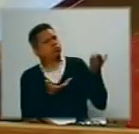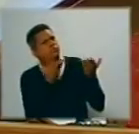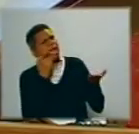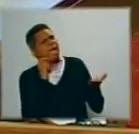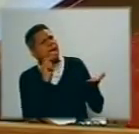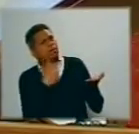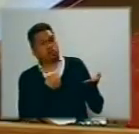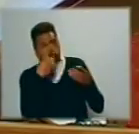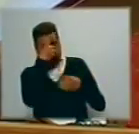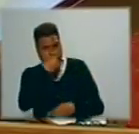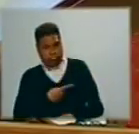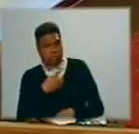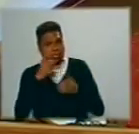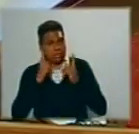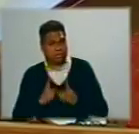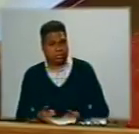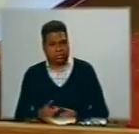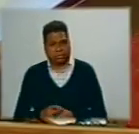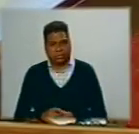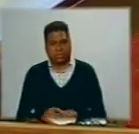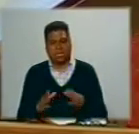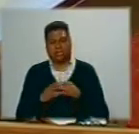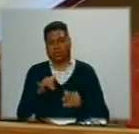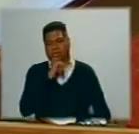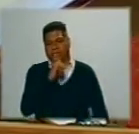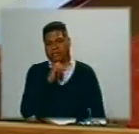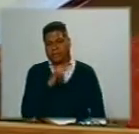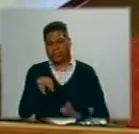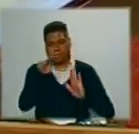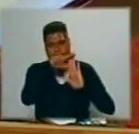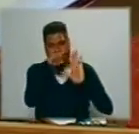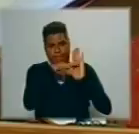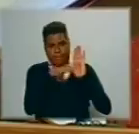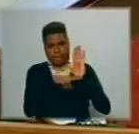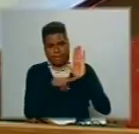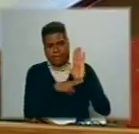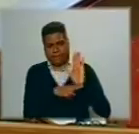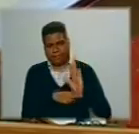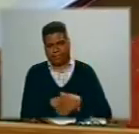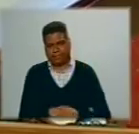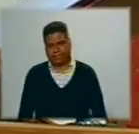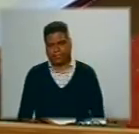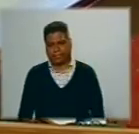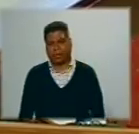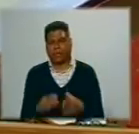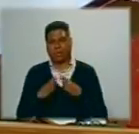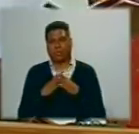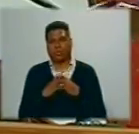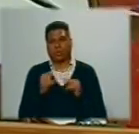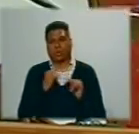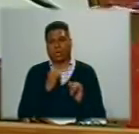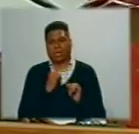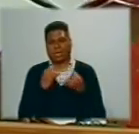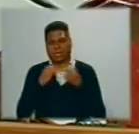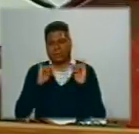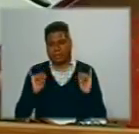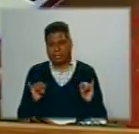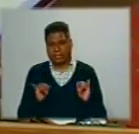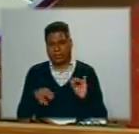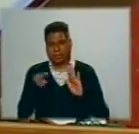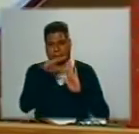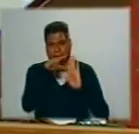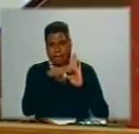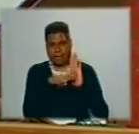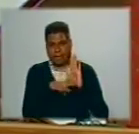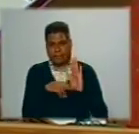puedan acceder fácilmente a esa información, especialmente a los términos y condiciones clave, con independencia del medio tecnológico